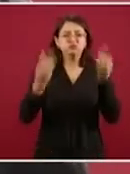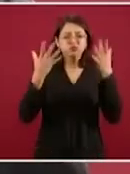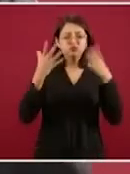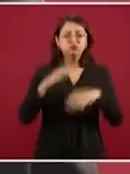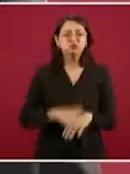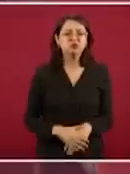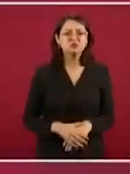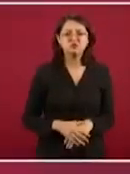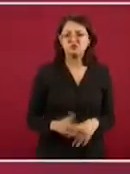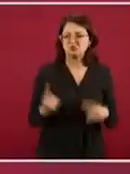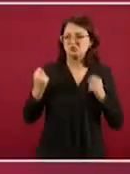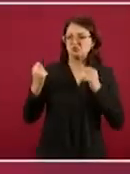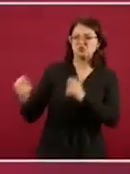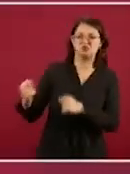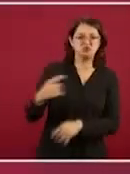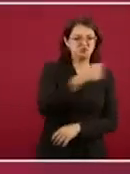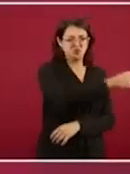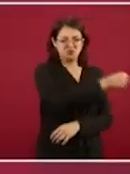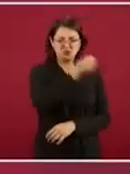Imposiciones,